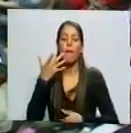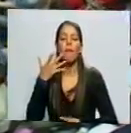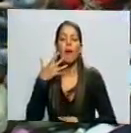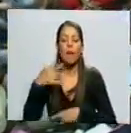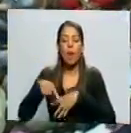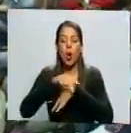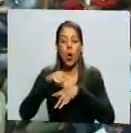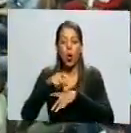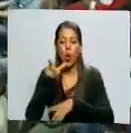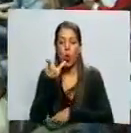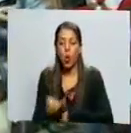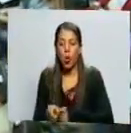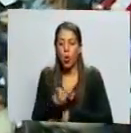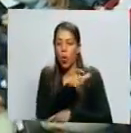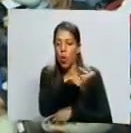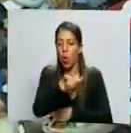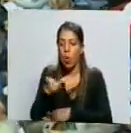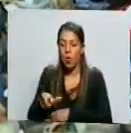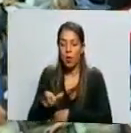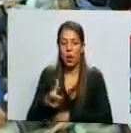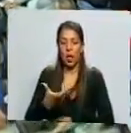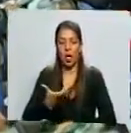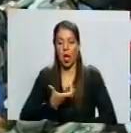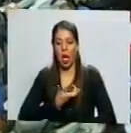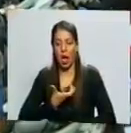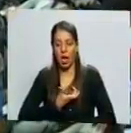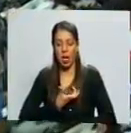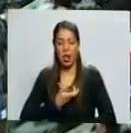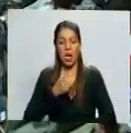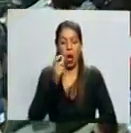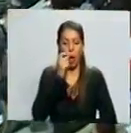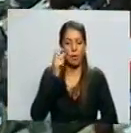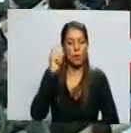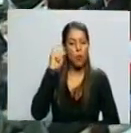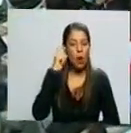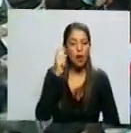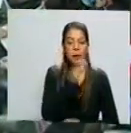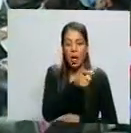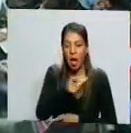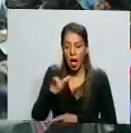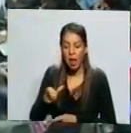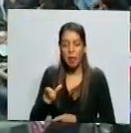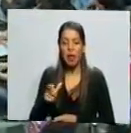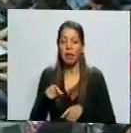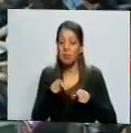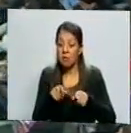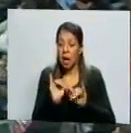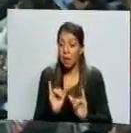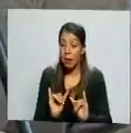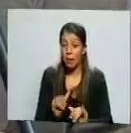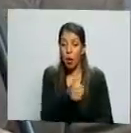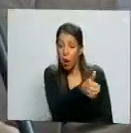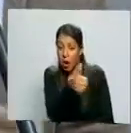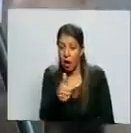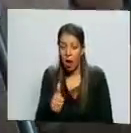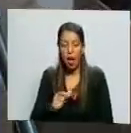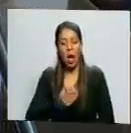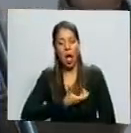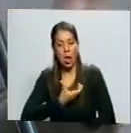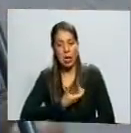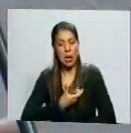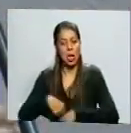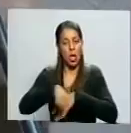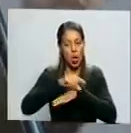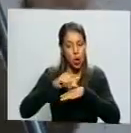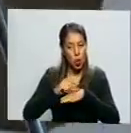gobernadores y gobernadoras, nuestros alcaldes y alcaldesas puedan ejecutar de